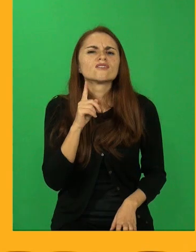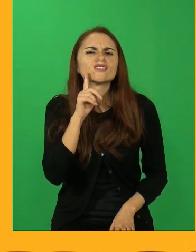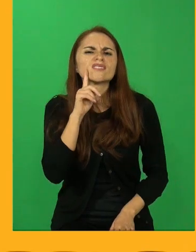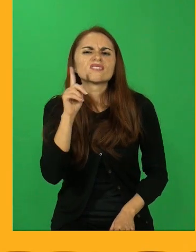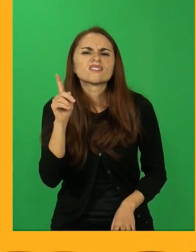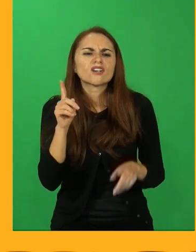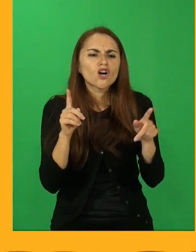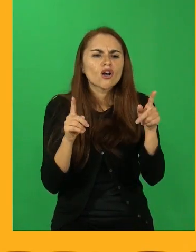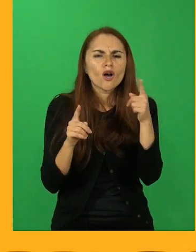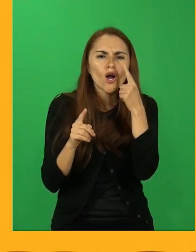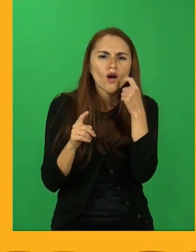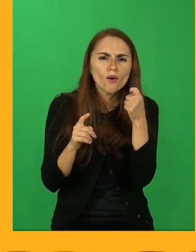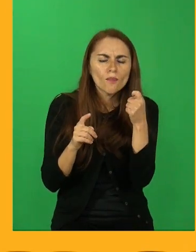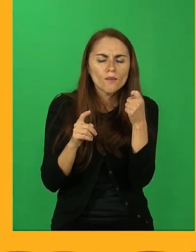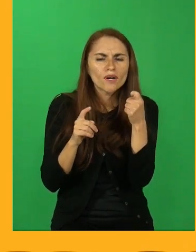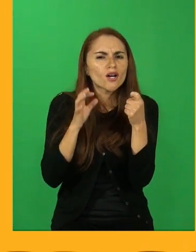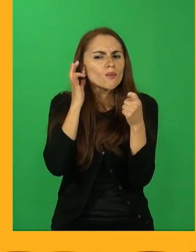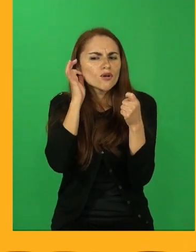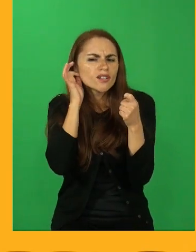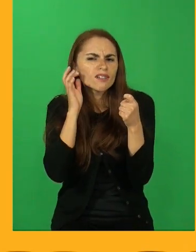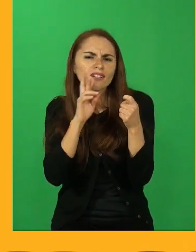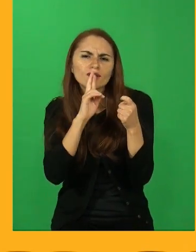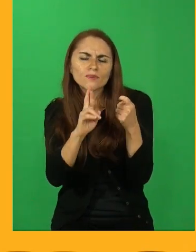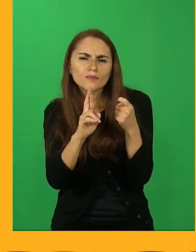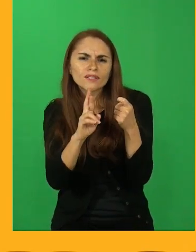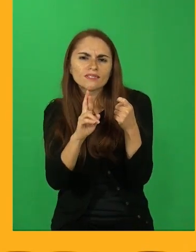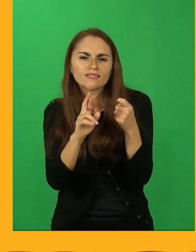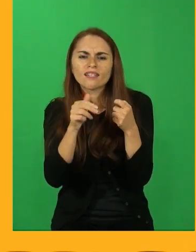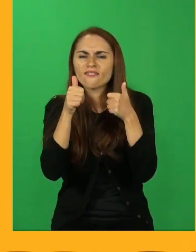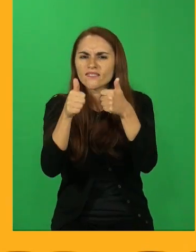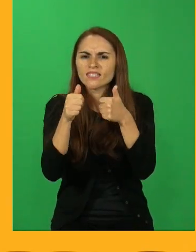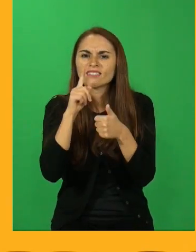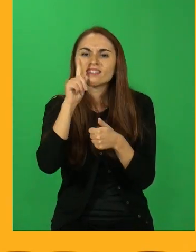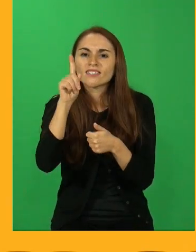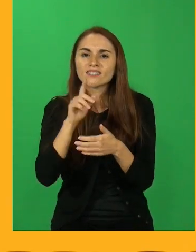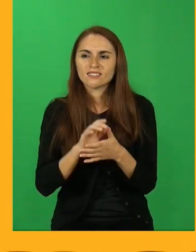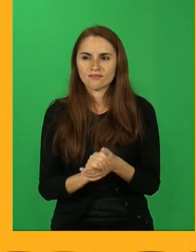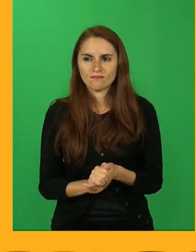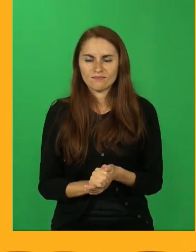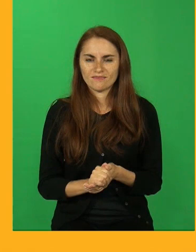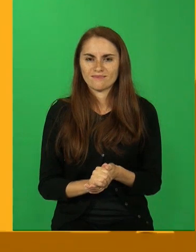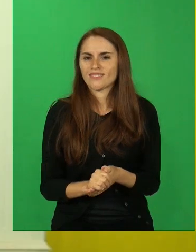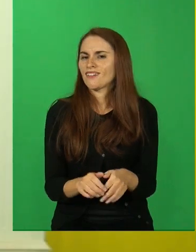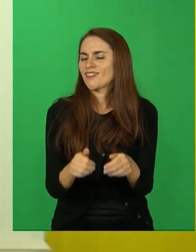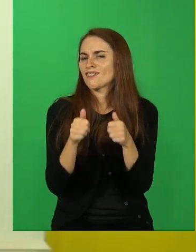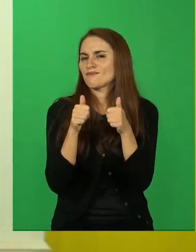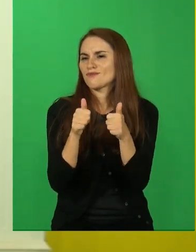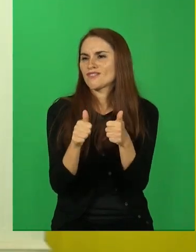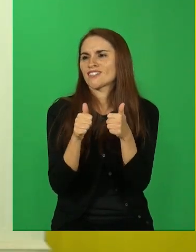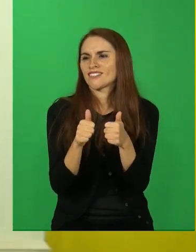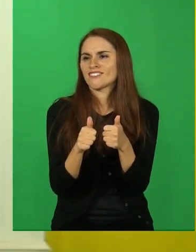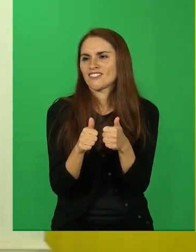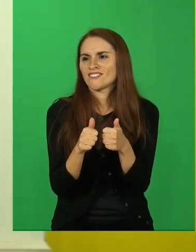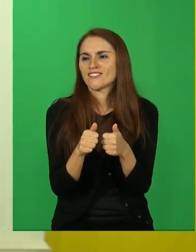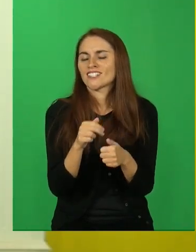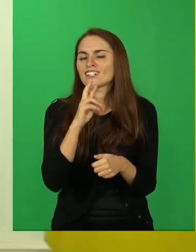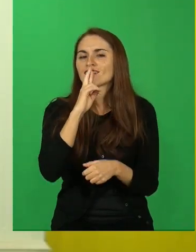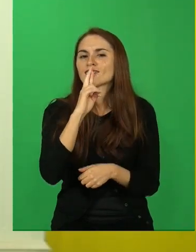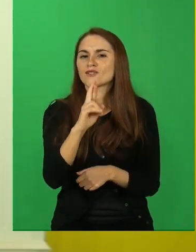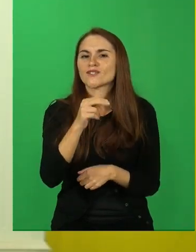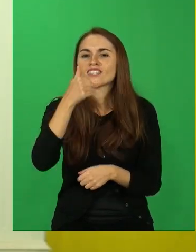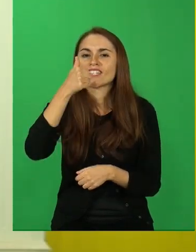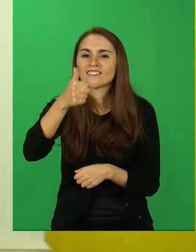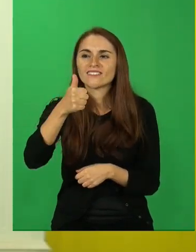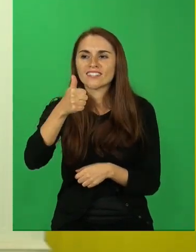tenía razón en su afirmación? ¿Cuál sería? Muy bien, el que estaba en lo correcto